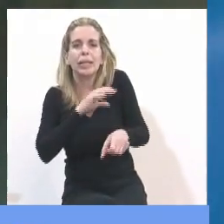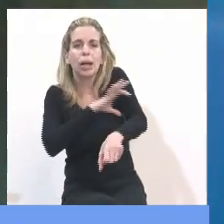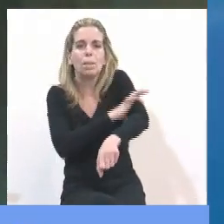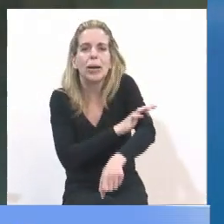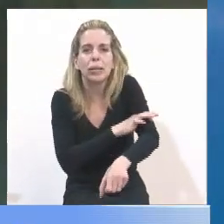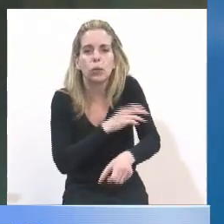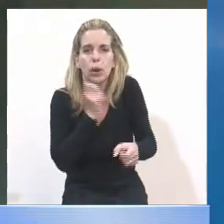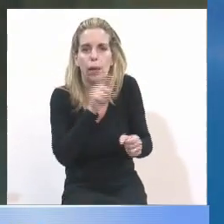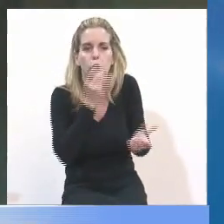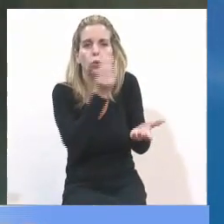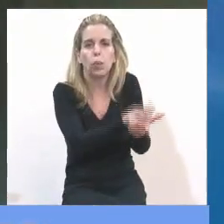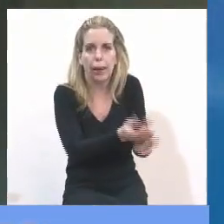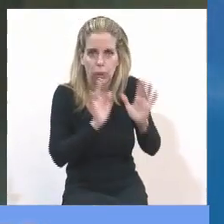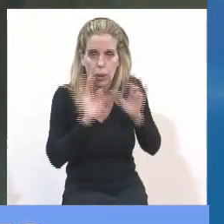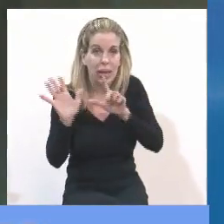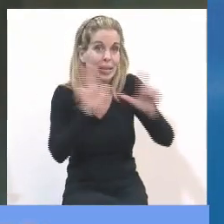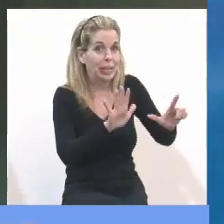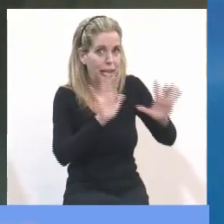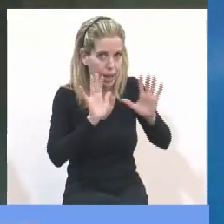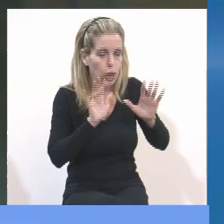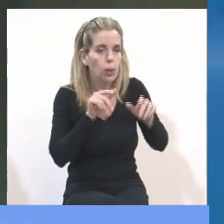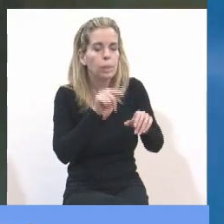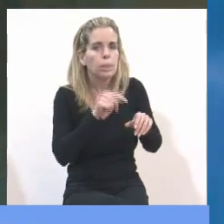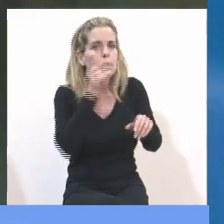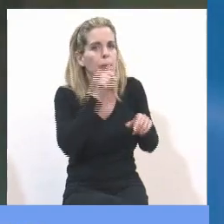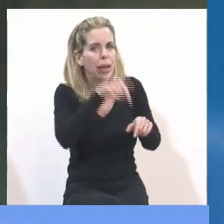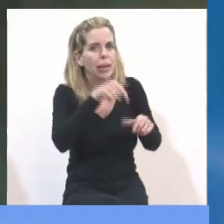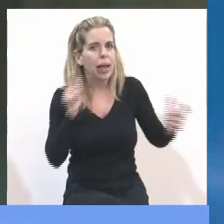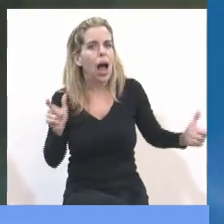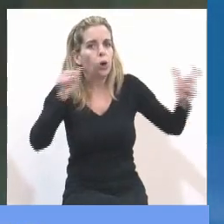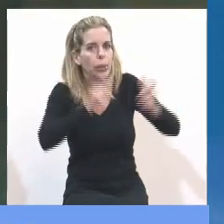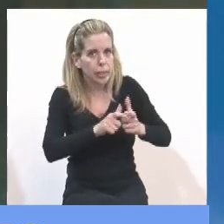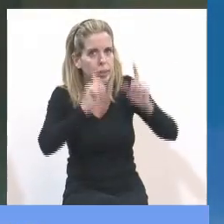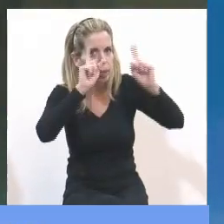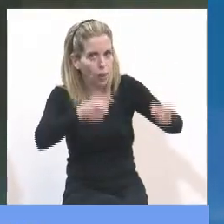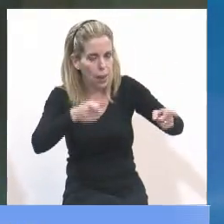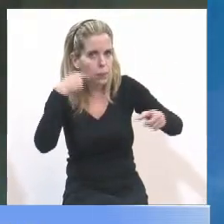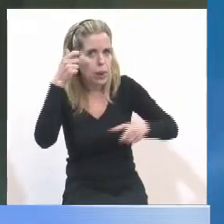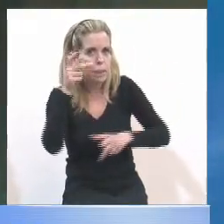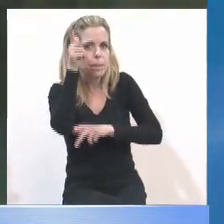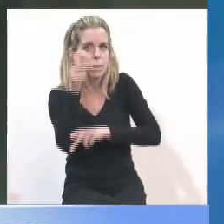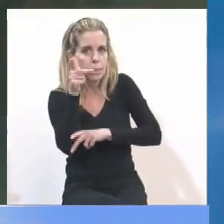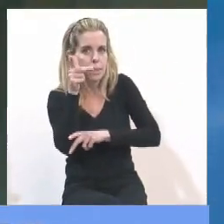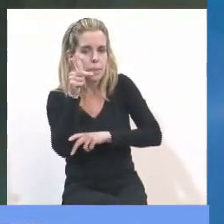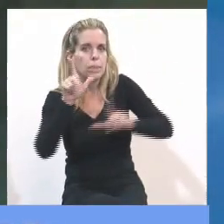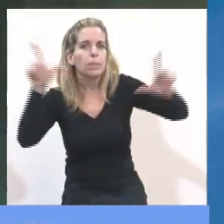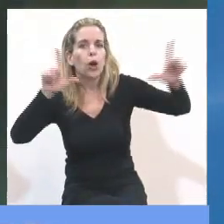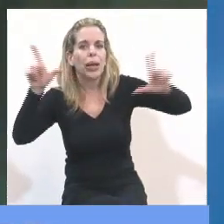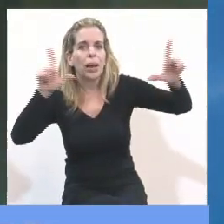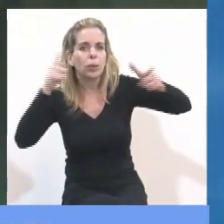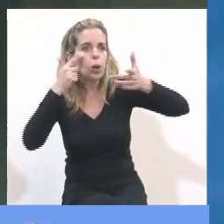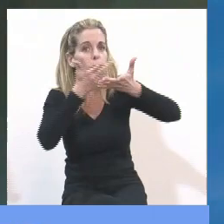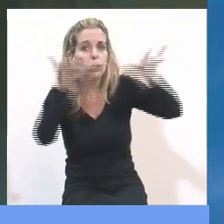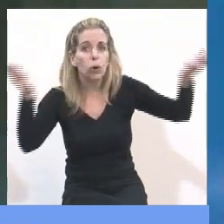ejercía su cargo. Pero quiero decir que estas audiencias fueron televisadas, que tuvo acceso